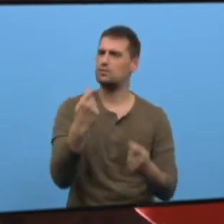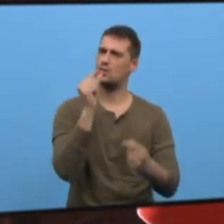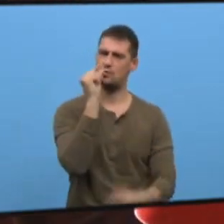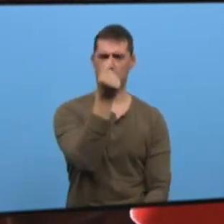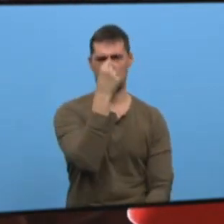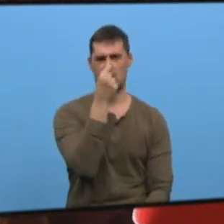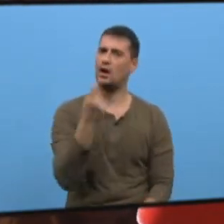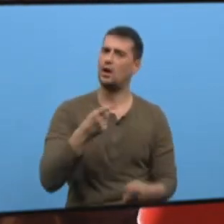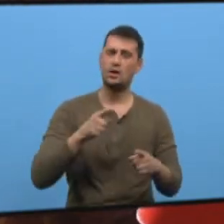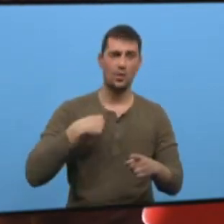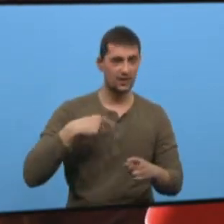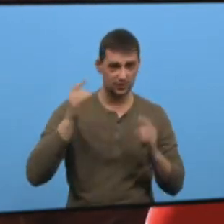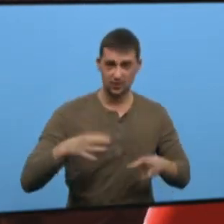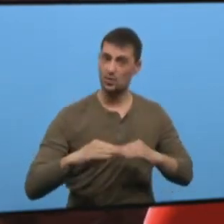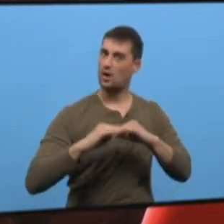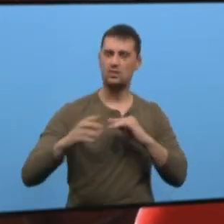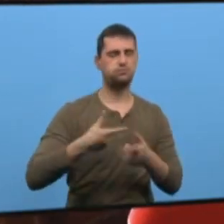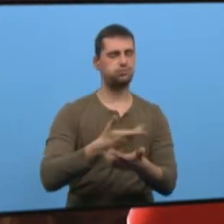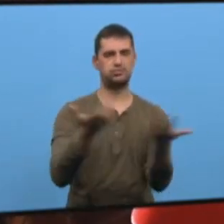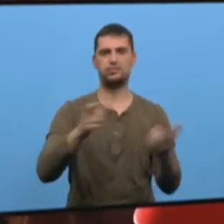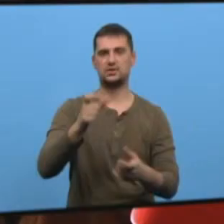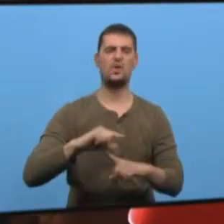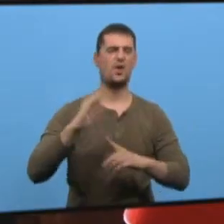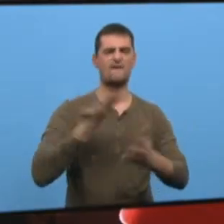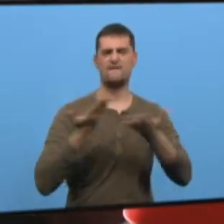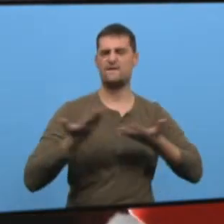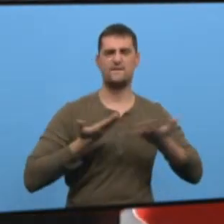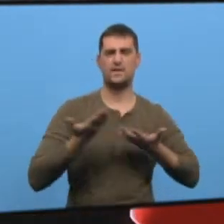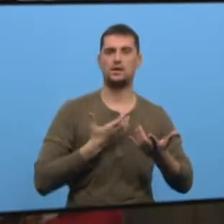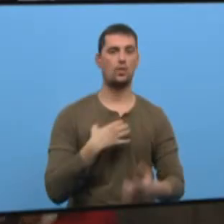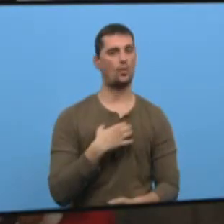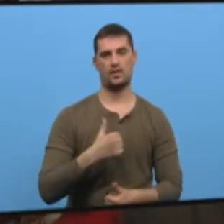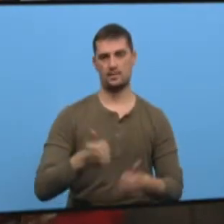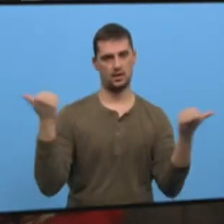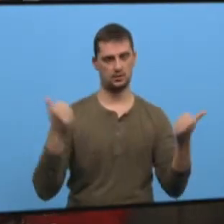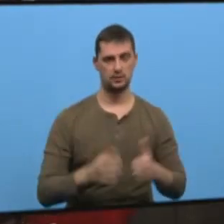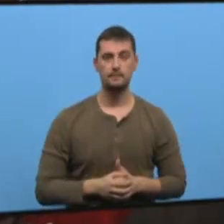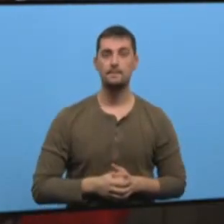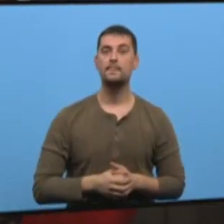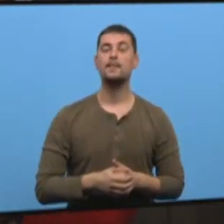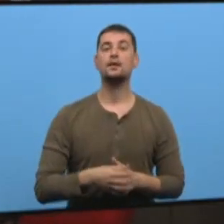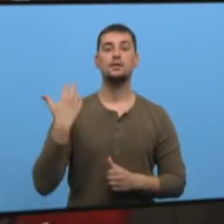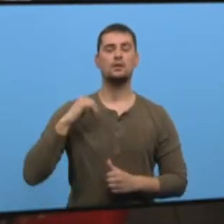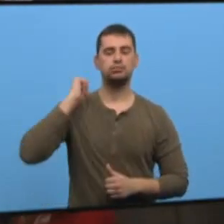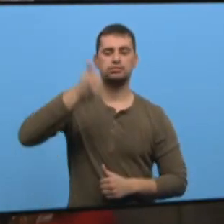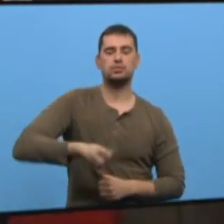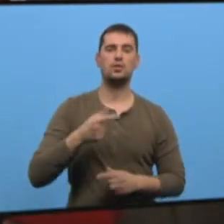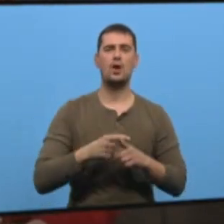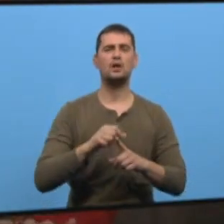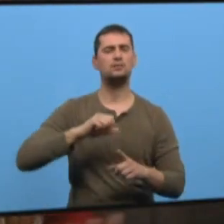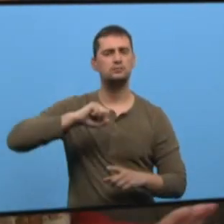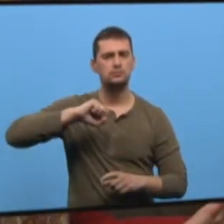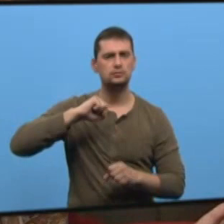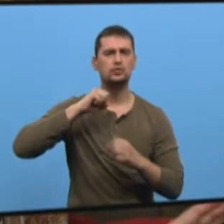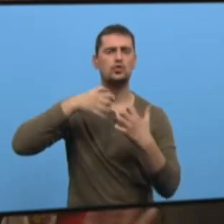así Mont de que no hay dereito que no está atacando por todas partes que ser desos anando para